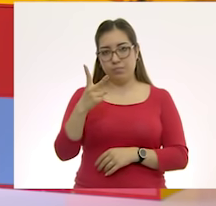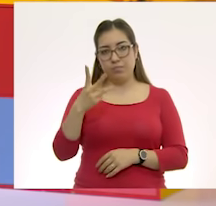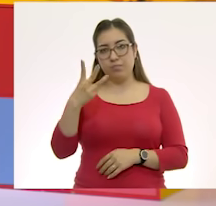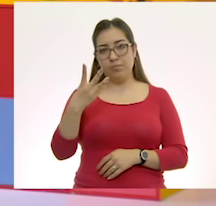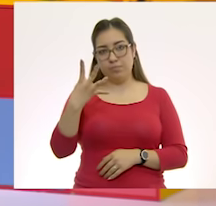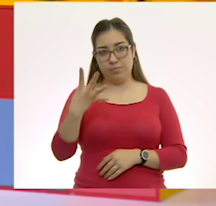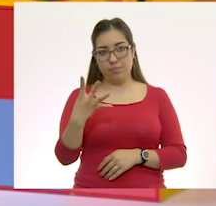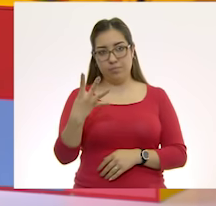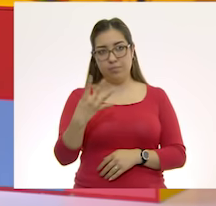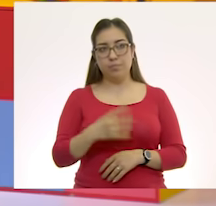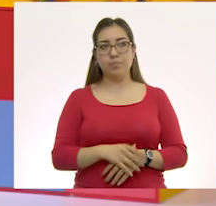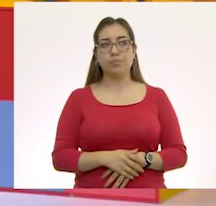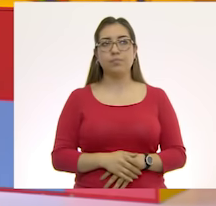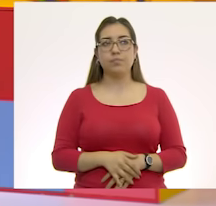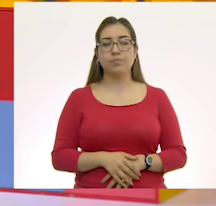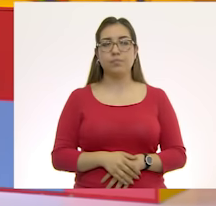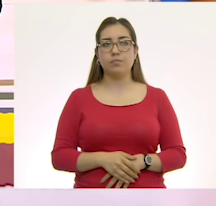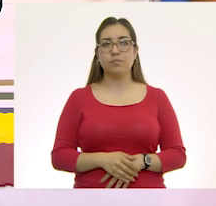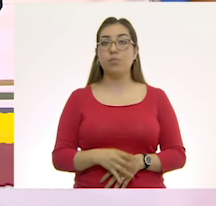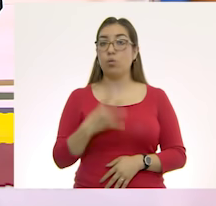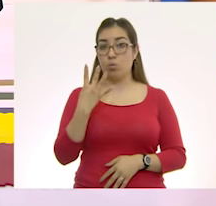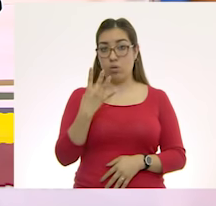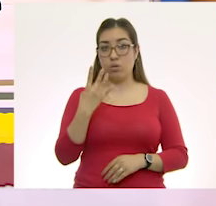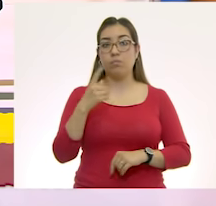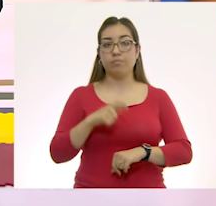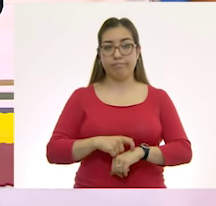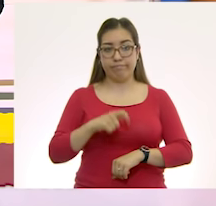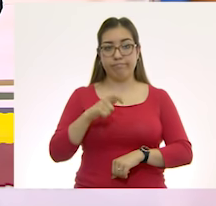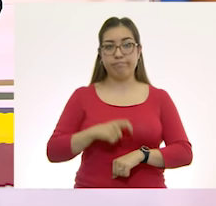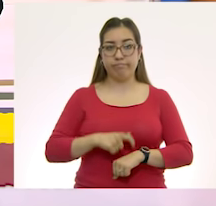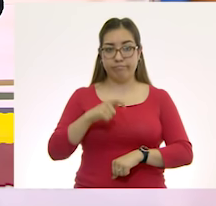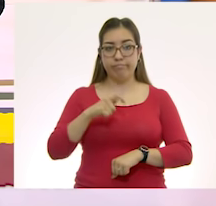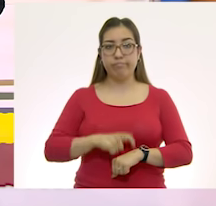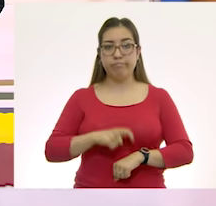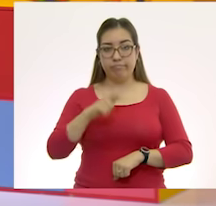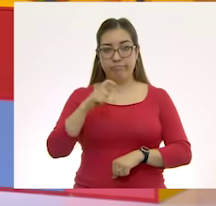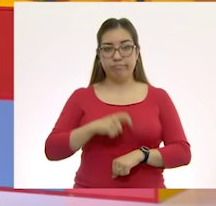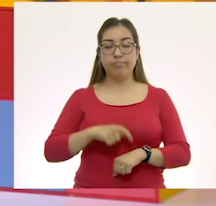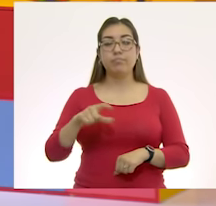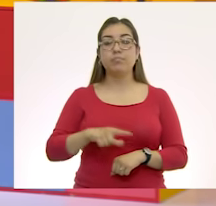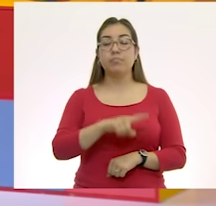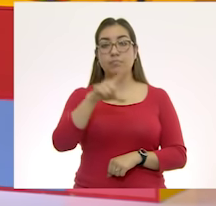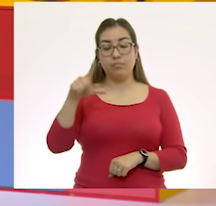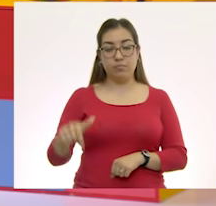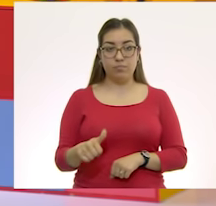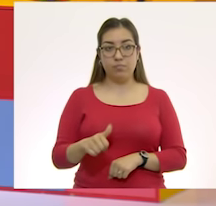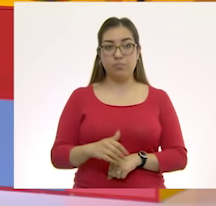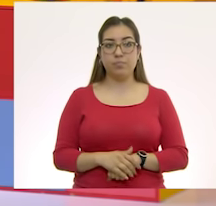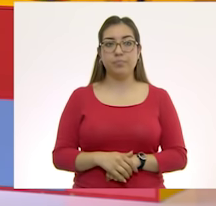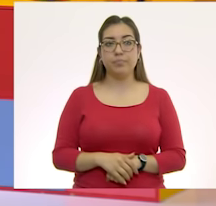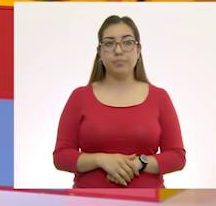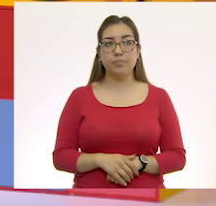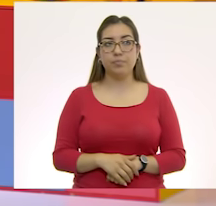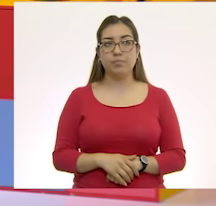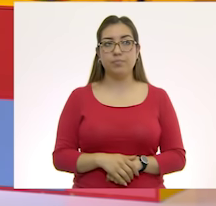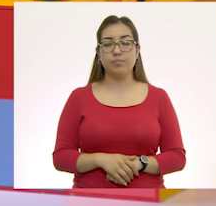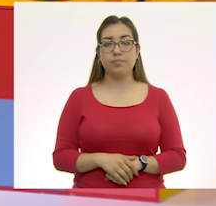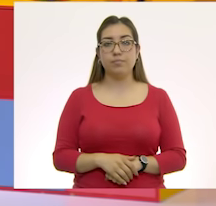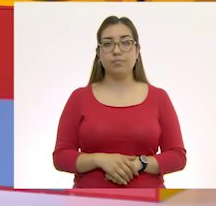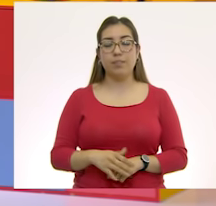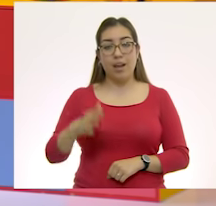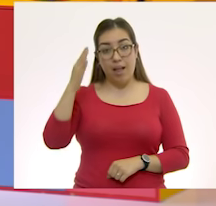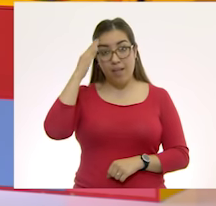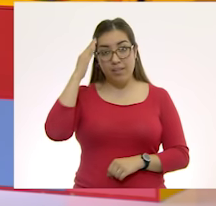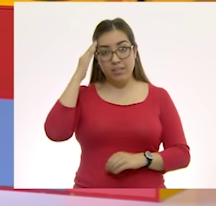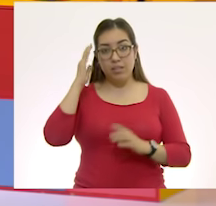1, 2, 3, 4. Son 4 tiempos. ¿Sale? Después, vamos a hacer movimientos con la